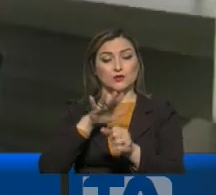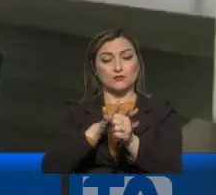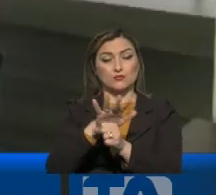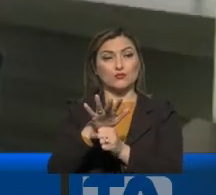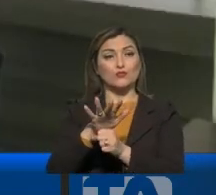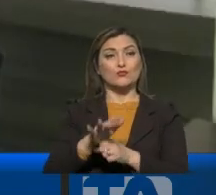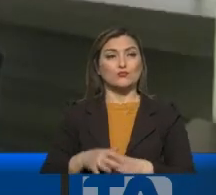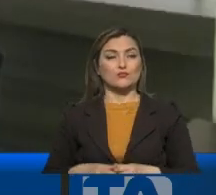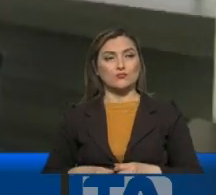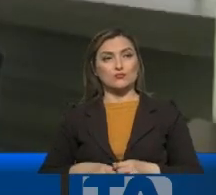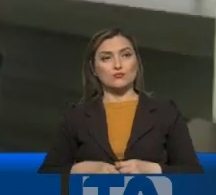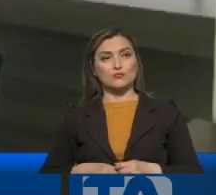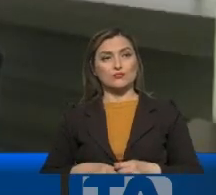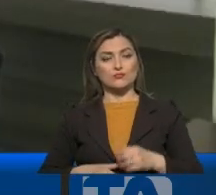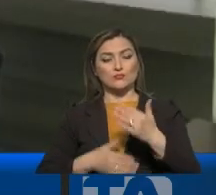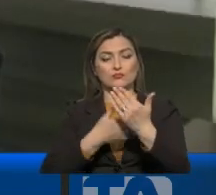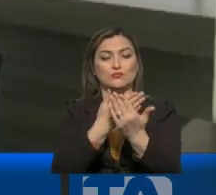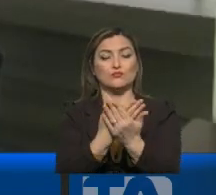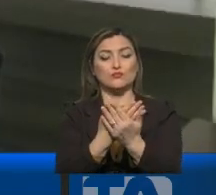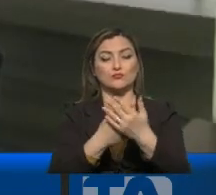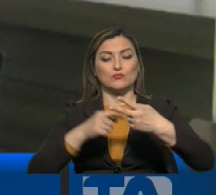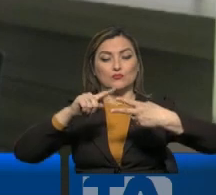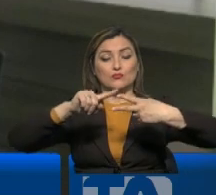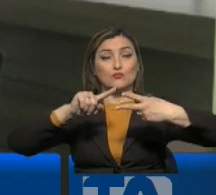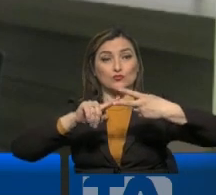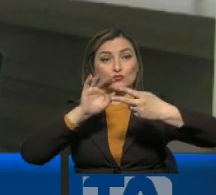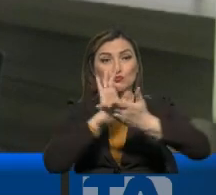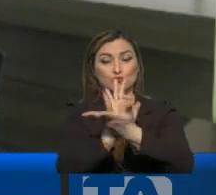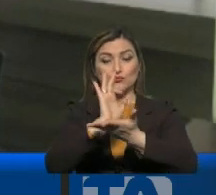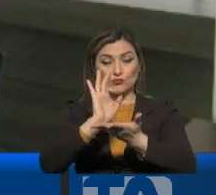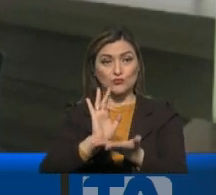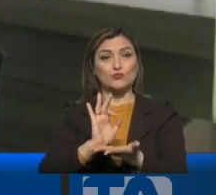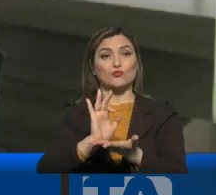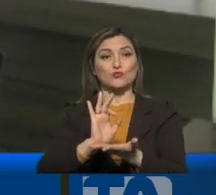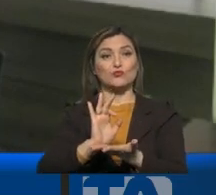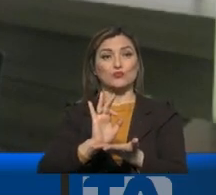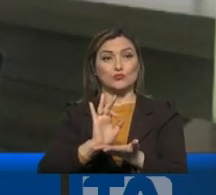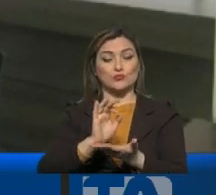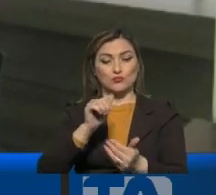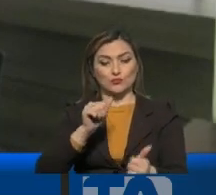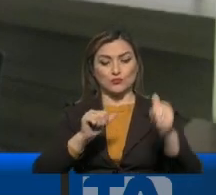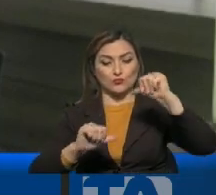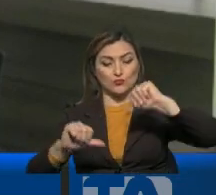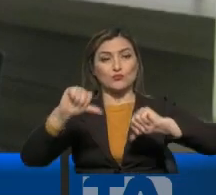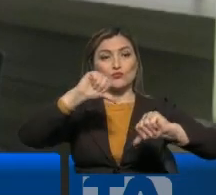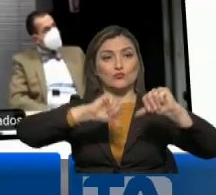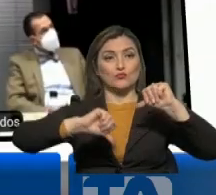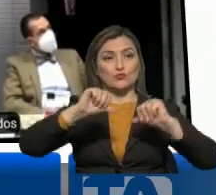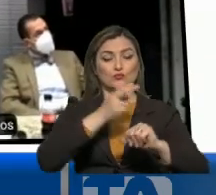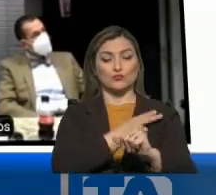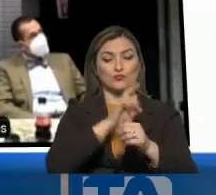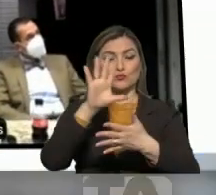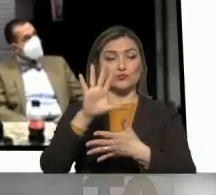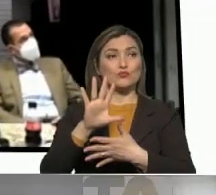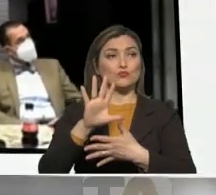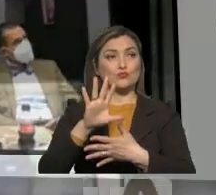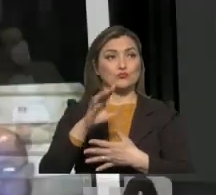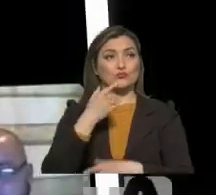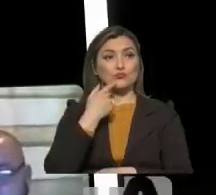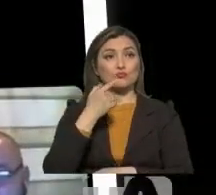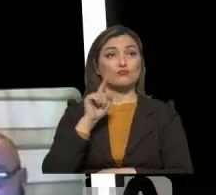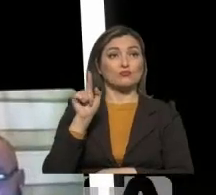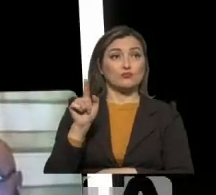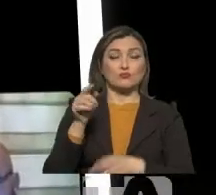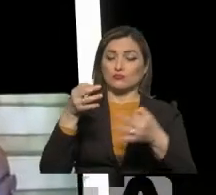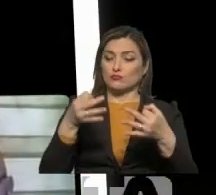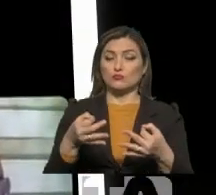19 la presentación de dos testimonios anticipados de dos científicos del aula quienes corroborarían que